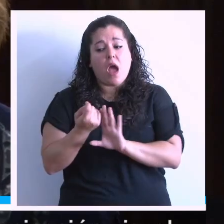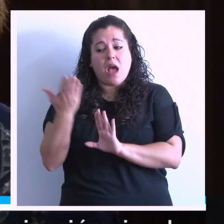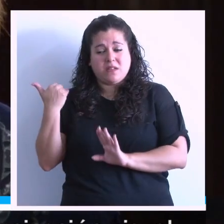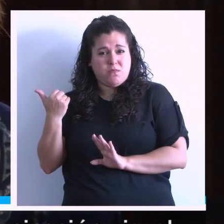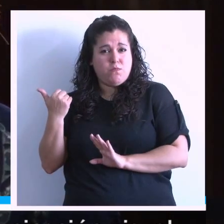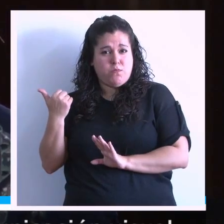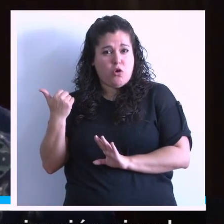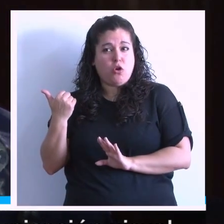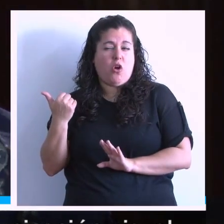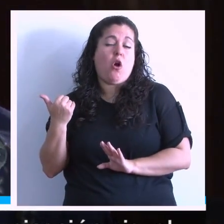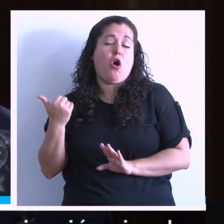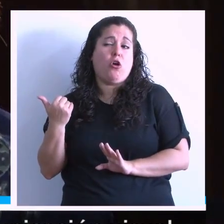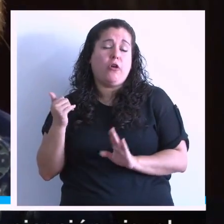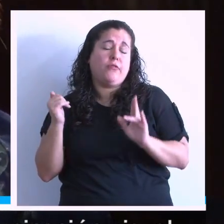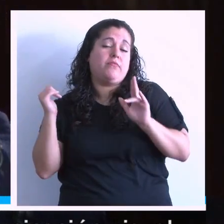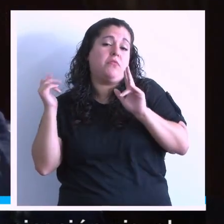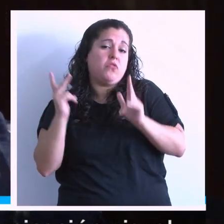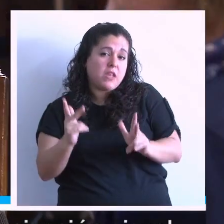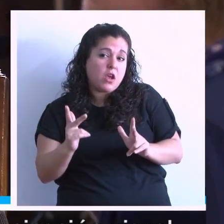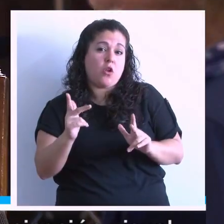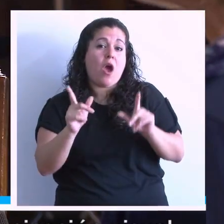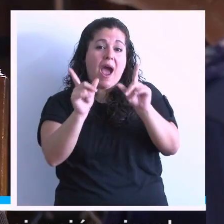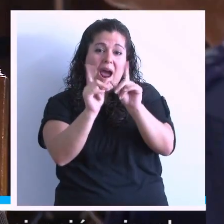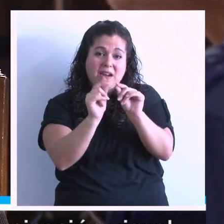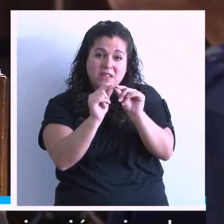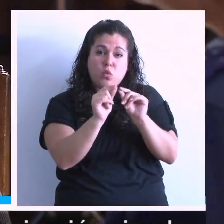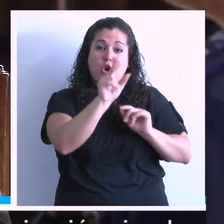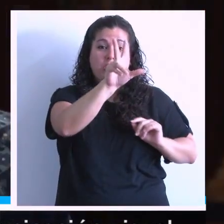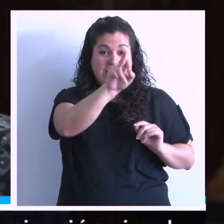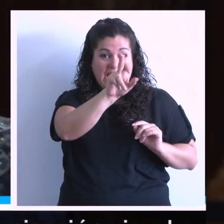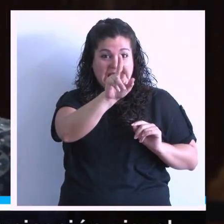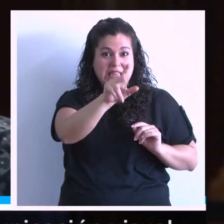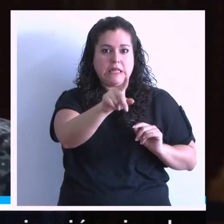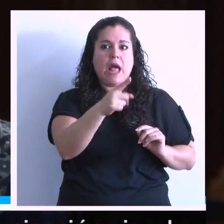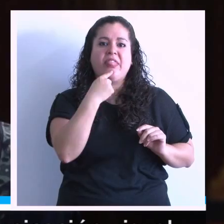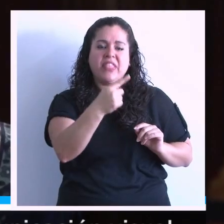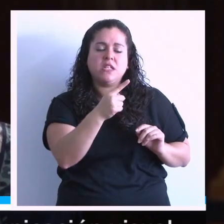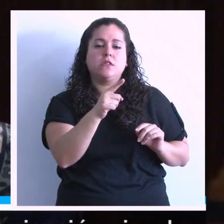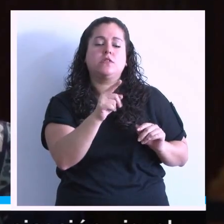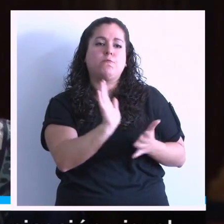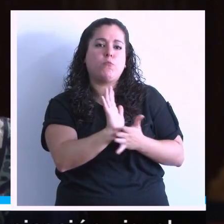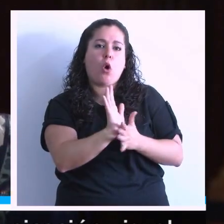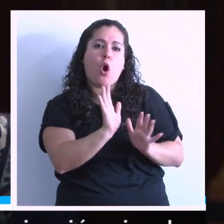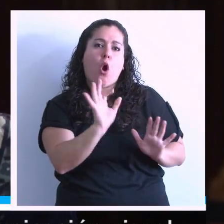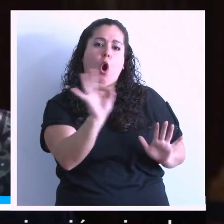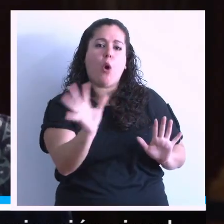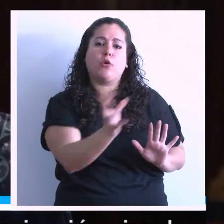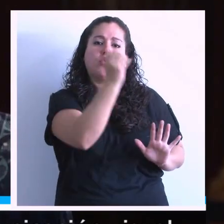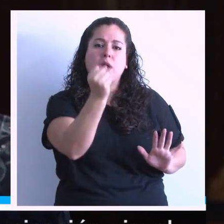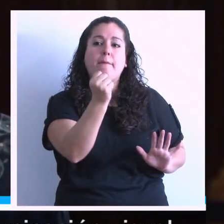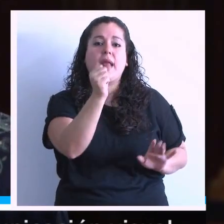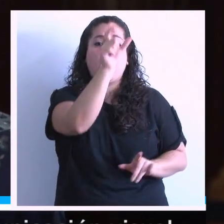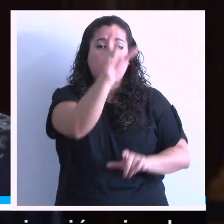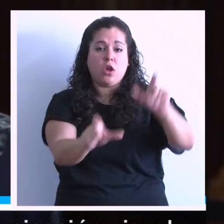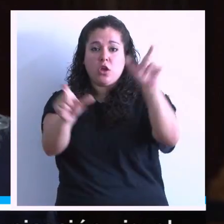hace poco, lo que plantea es, en su artículo 30, la posibilidad de que todos los